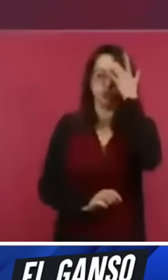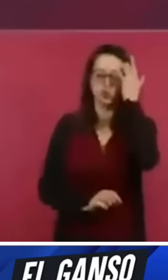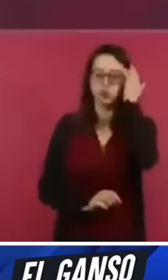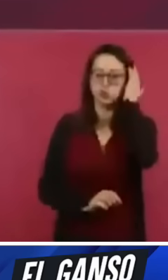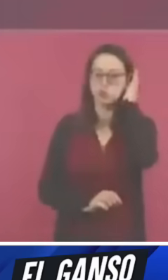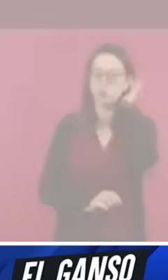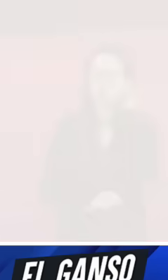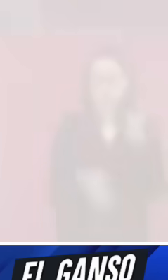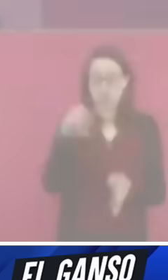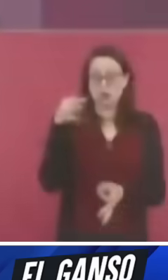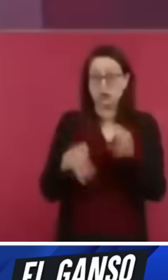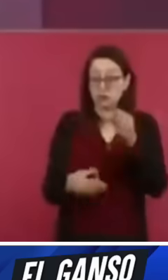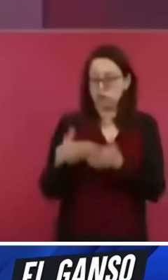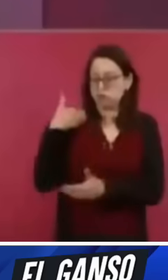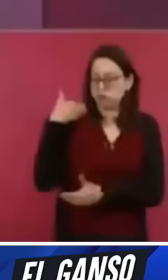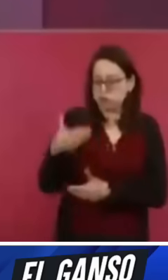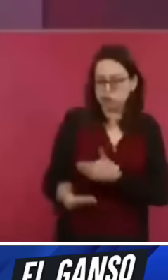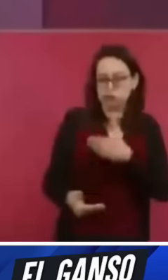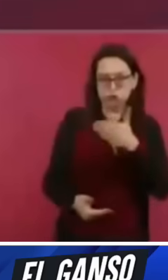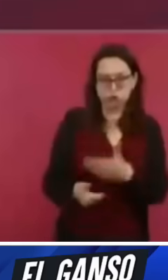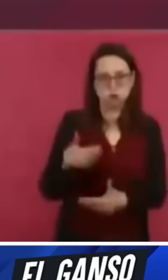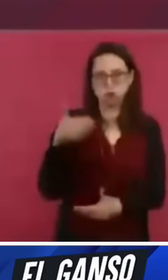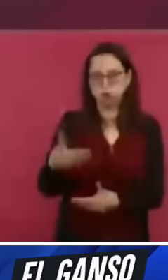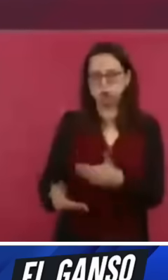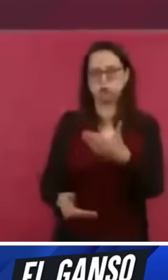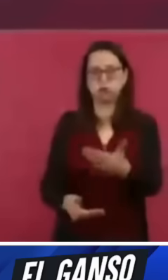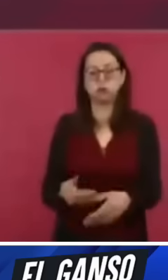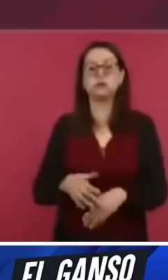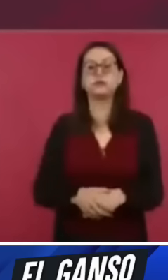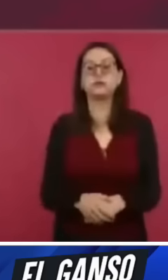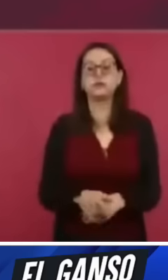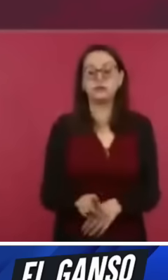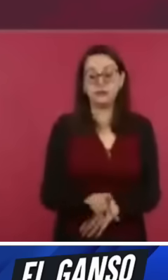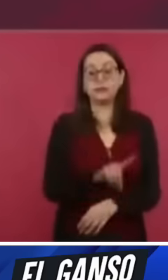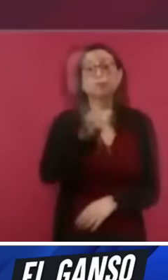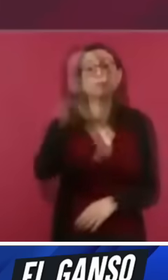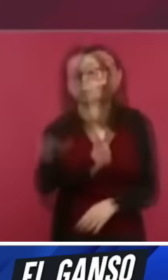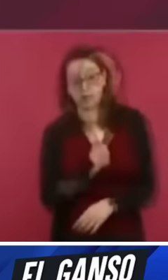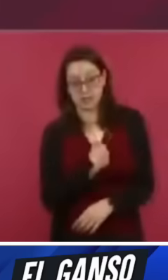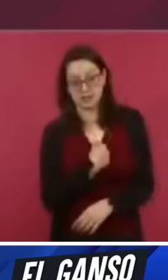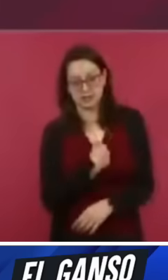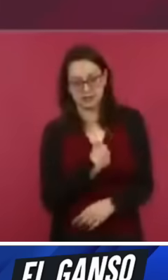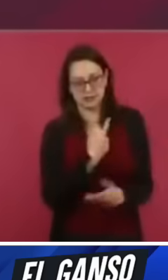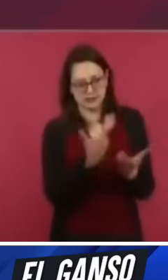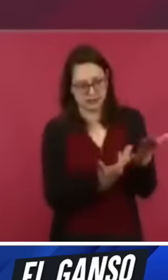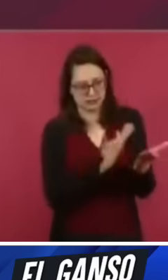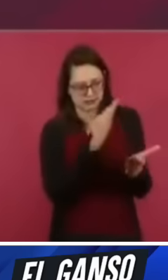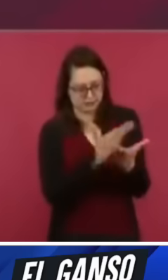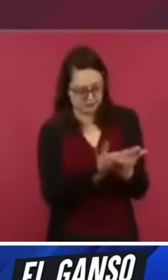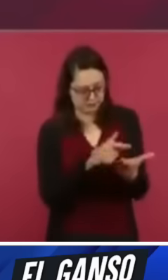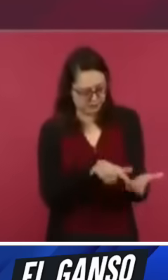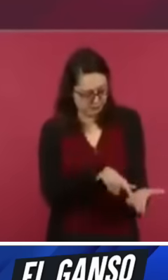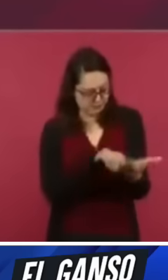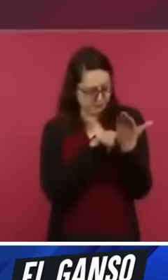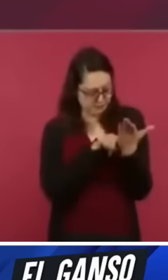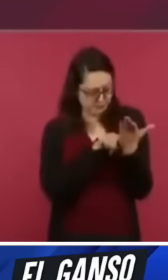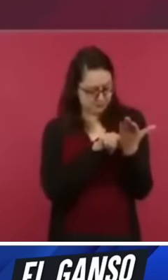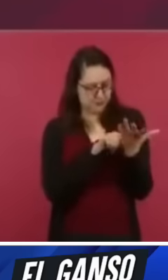se está haciendo cuando me plantea el caso le